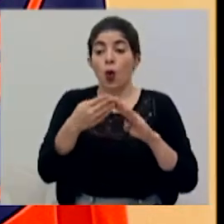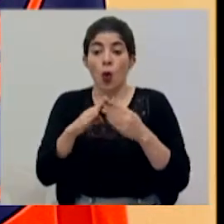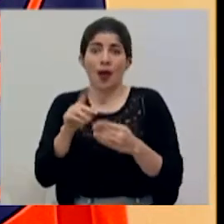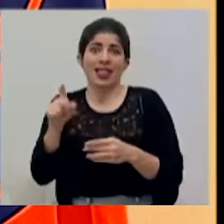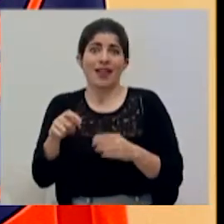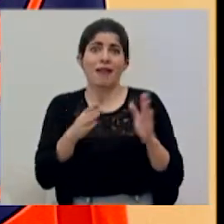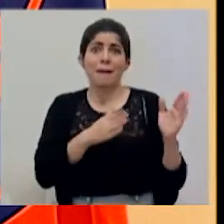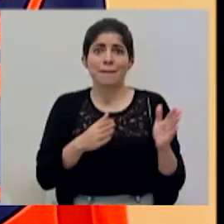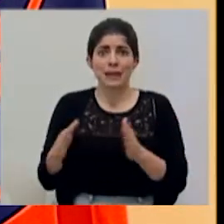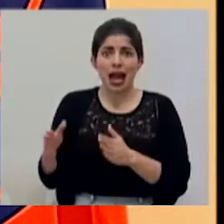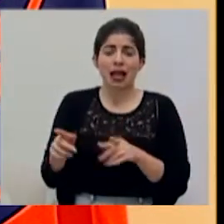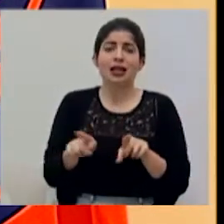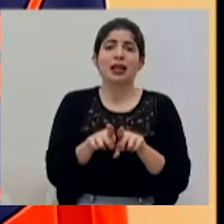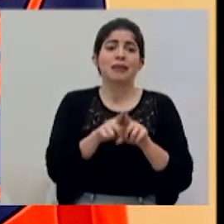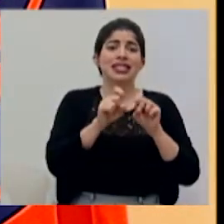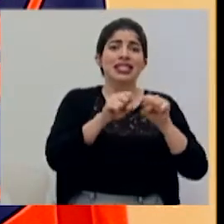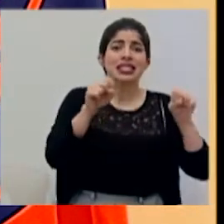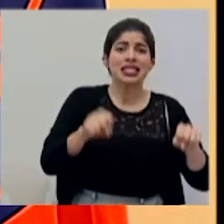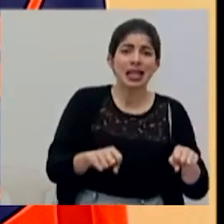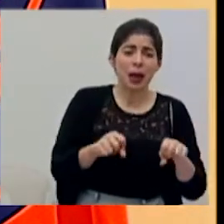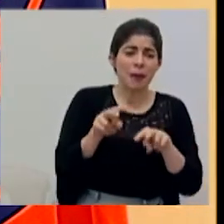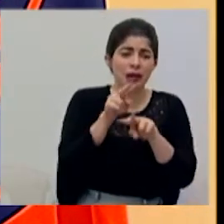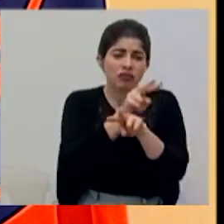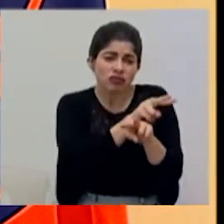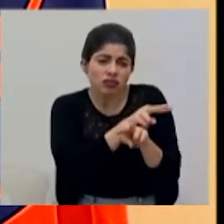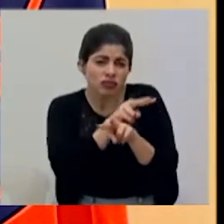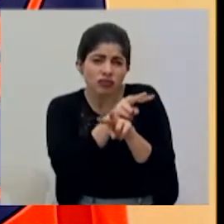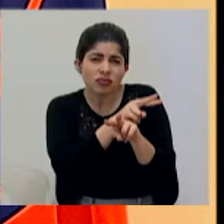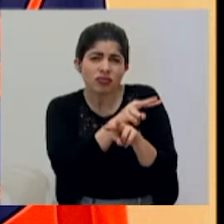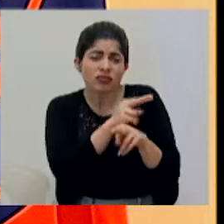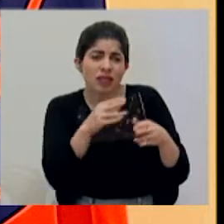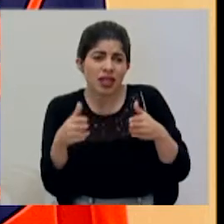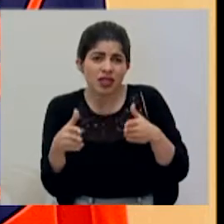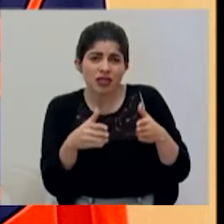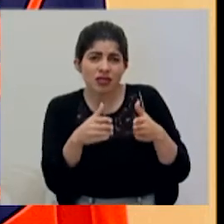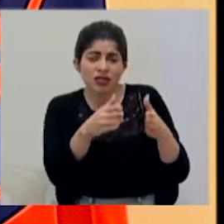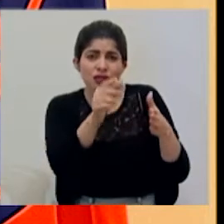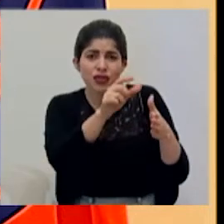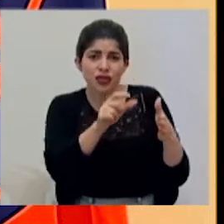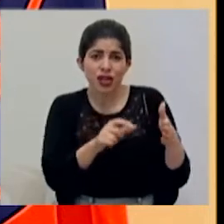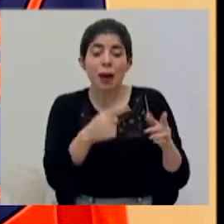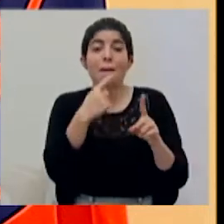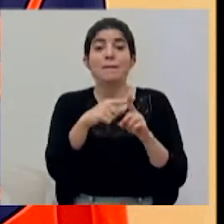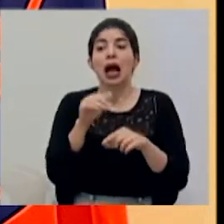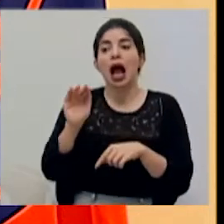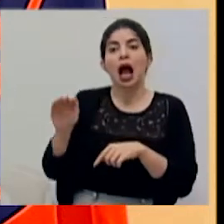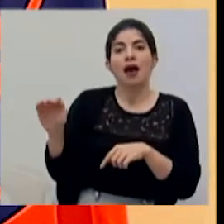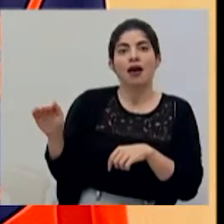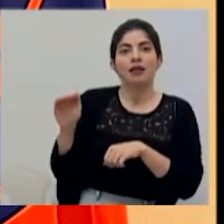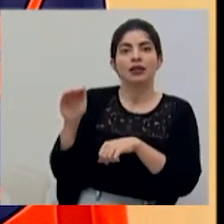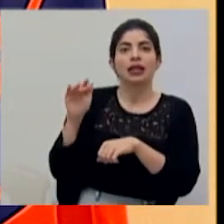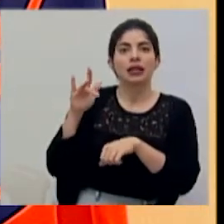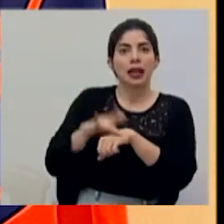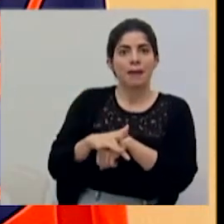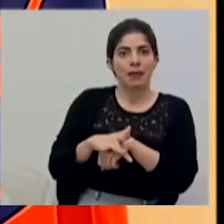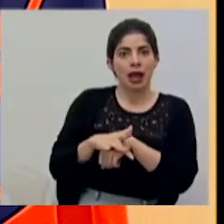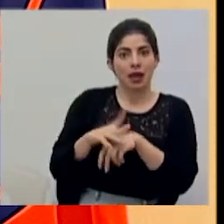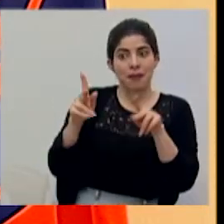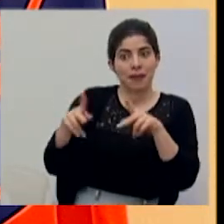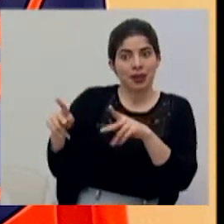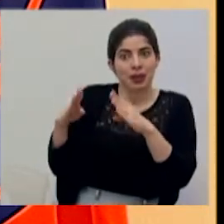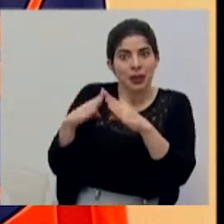emergencia, sistemas también de vigilancia y monitoreo de los cauces y sistemas de aviso temprano también a las comunidades que